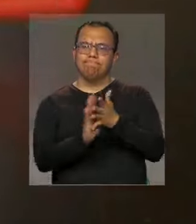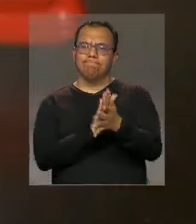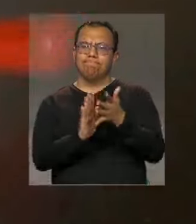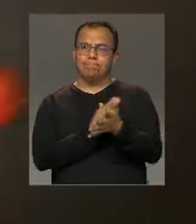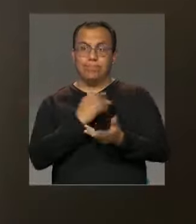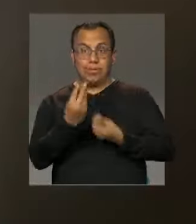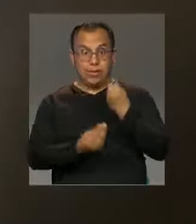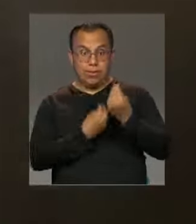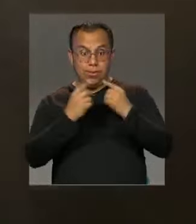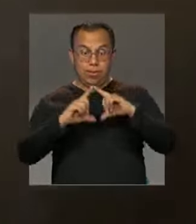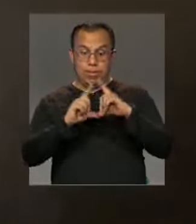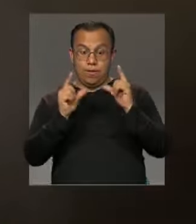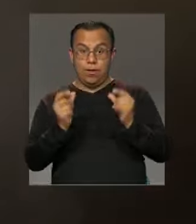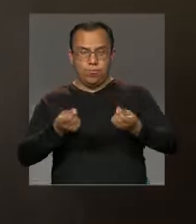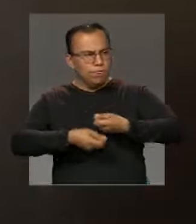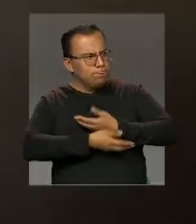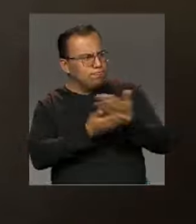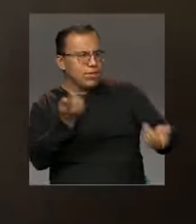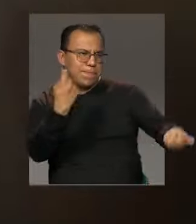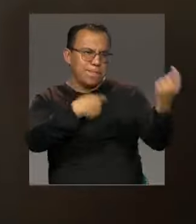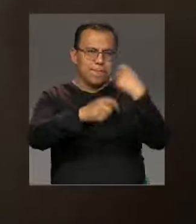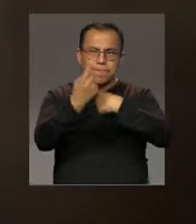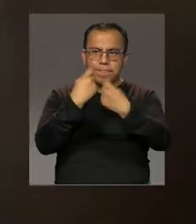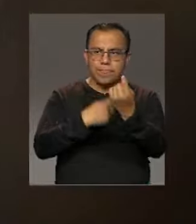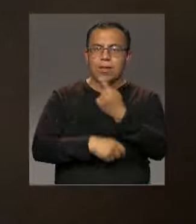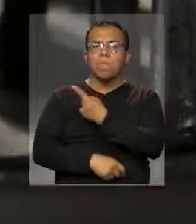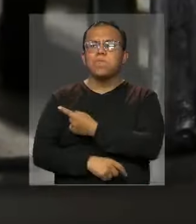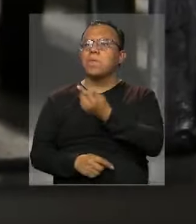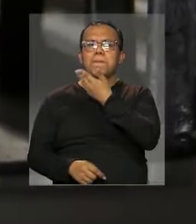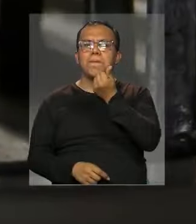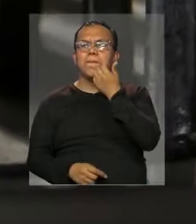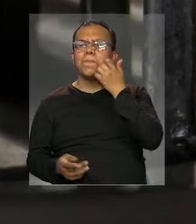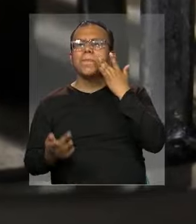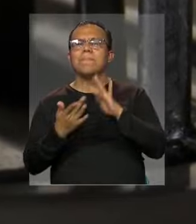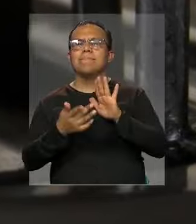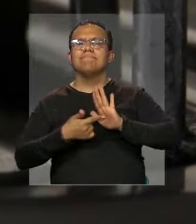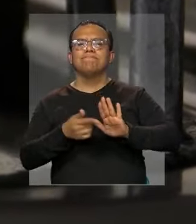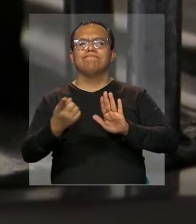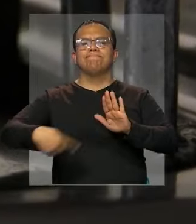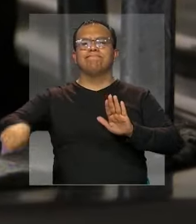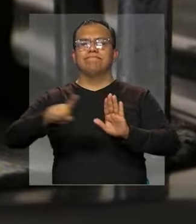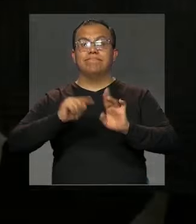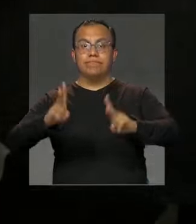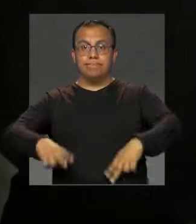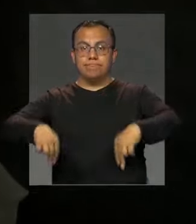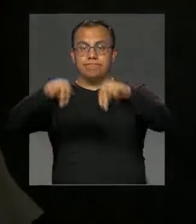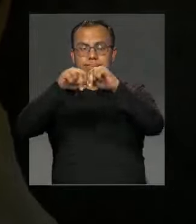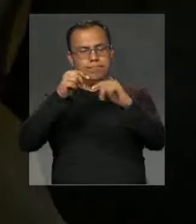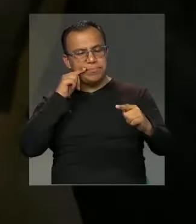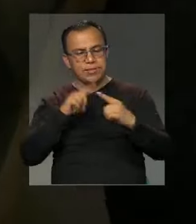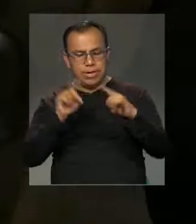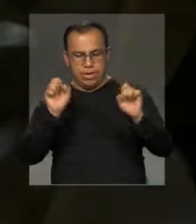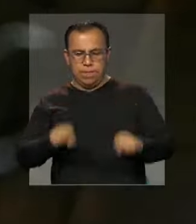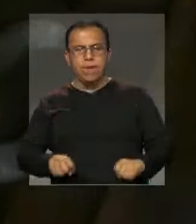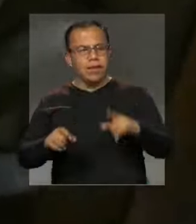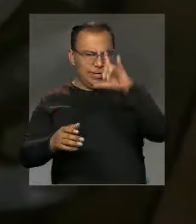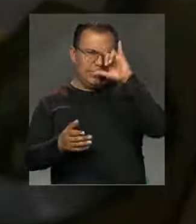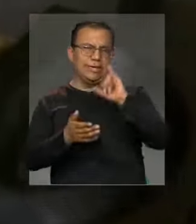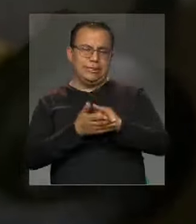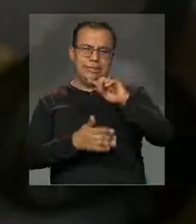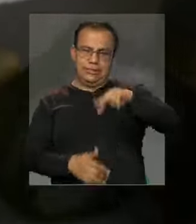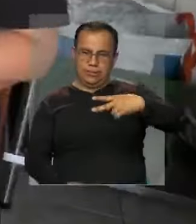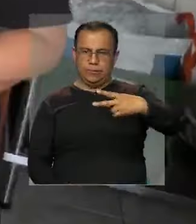hacer empanadas, ofrecerlas y venderlas es la manera de dar un ejemplo a la sociedad y que se puede creer en las